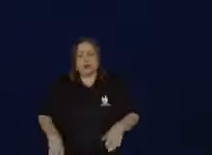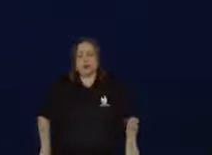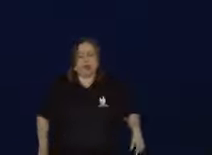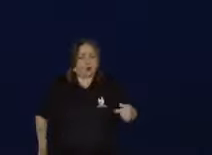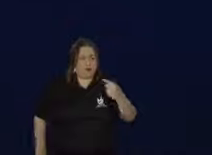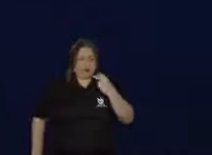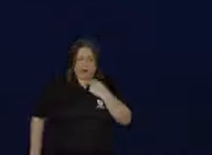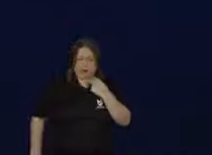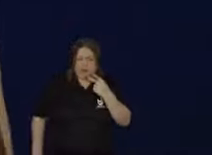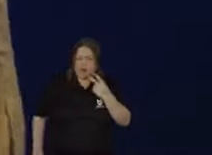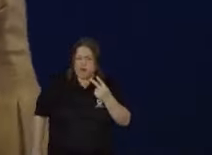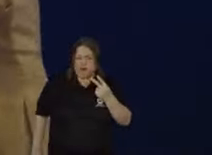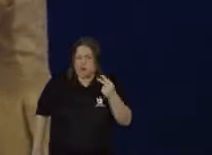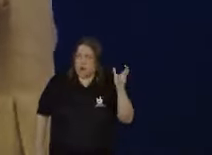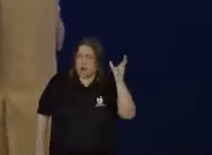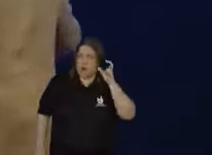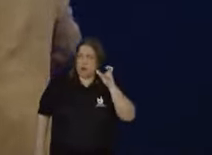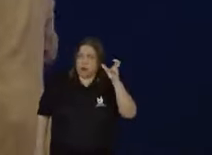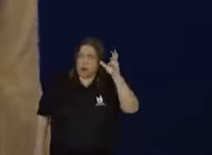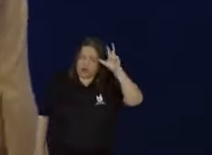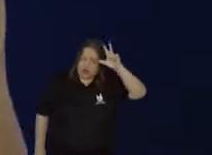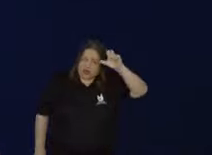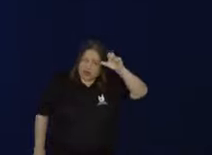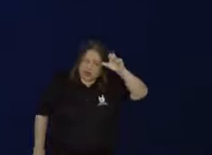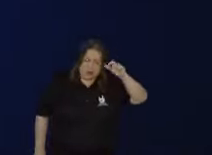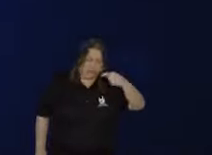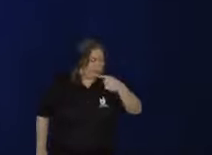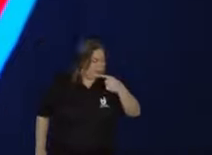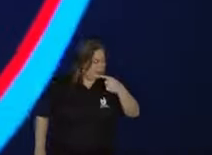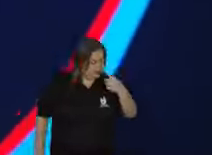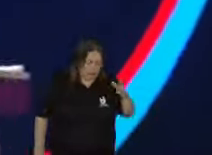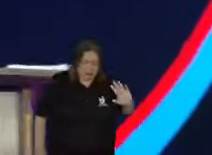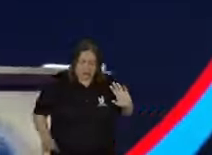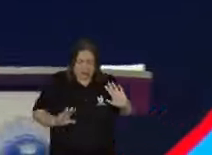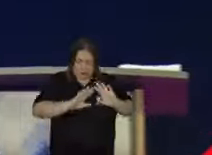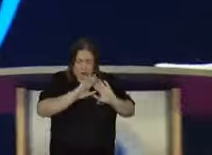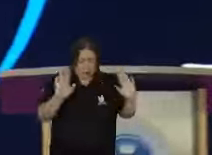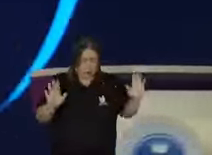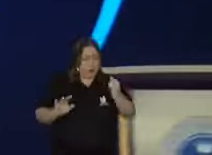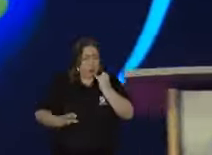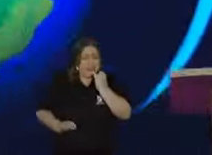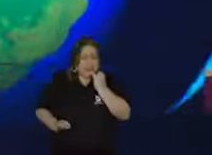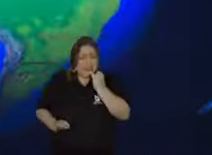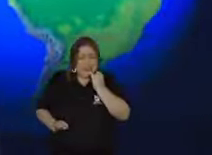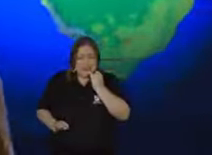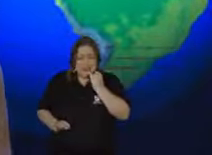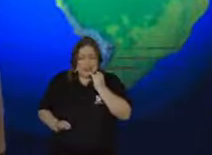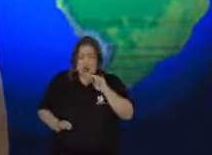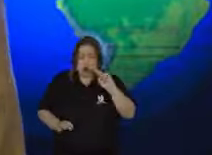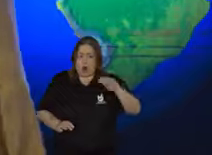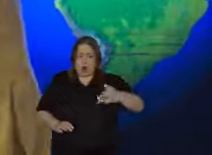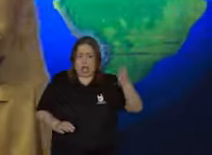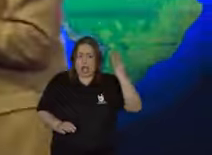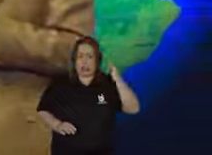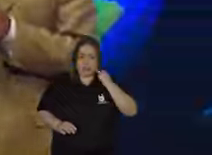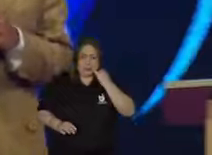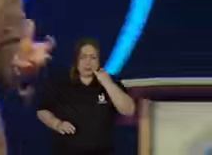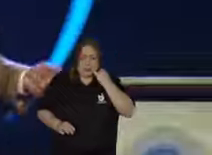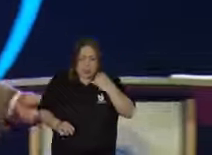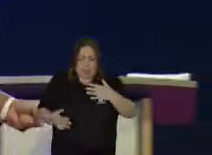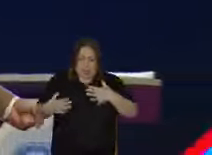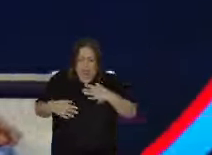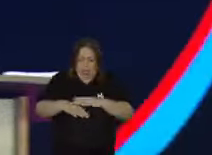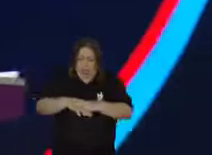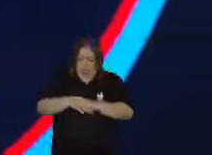diablo. Que estaba, digo, ¿qué va a pasar? ¿Qué va a pasar? La ansiedad comenzó lo que nunca. Comencé a transpirar las